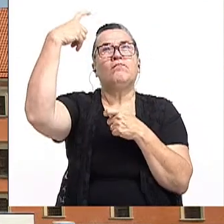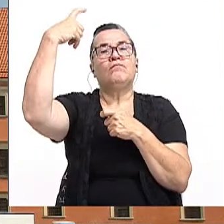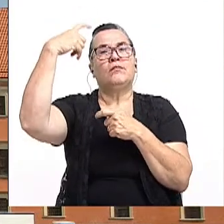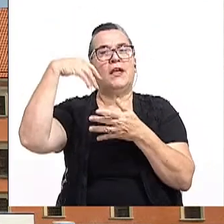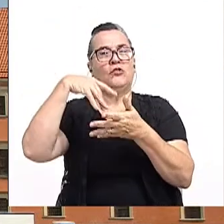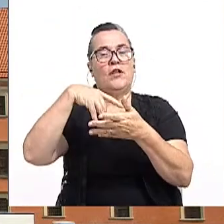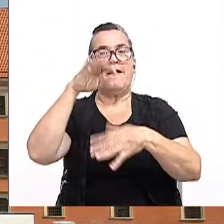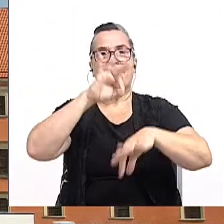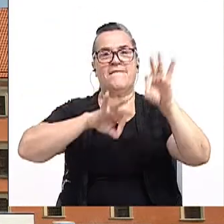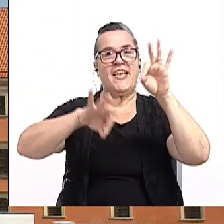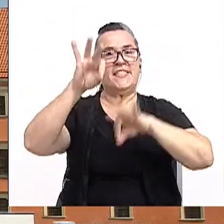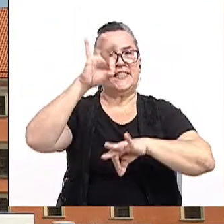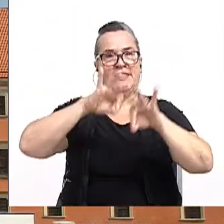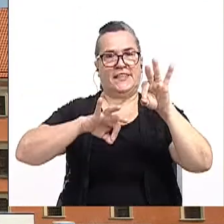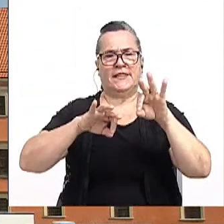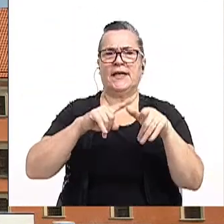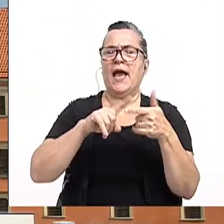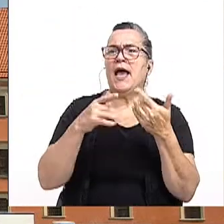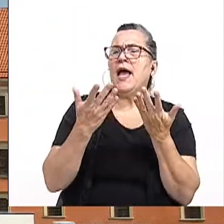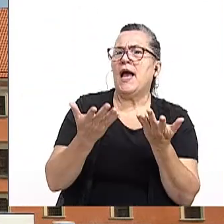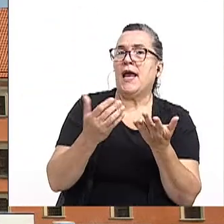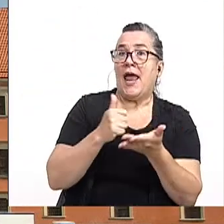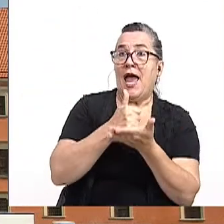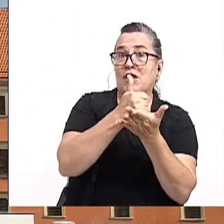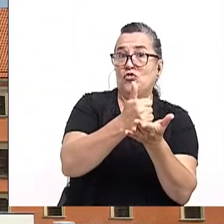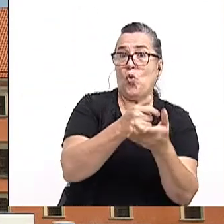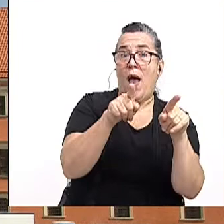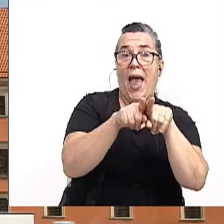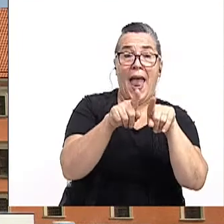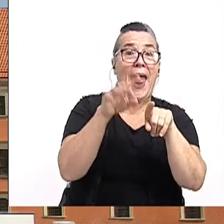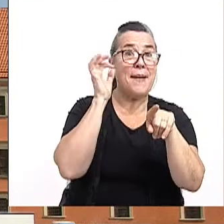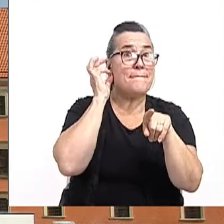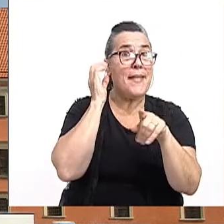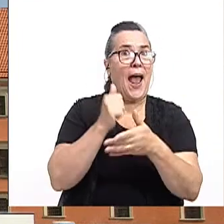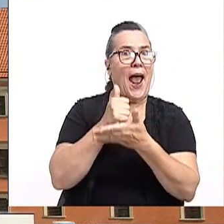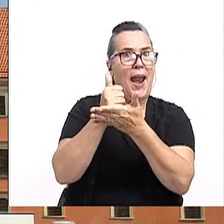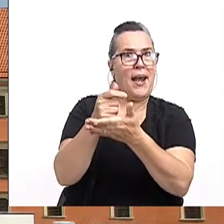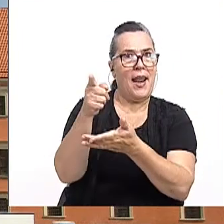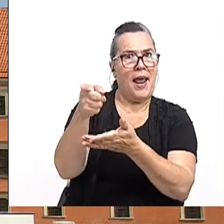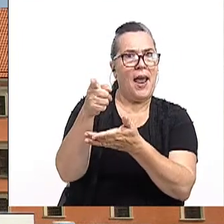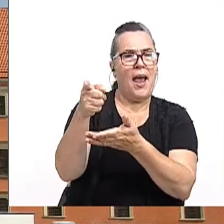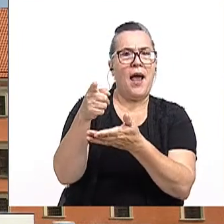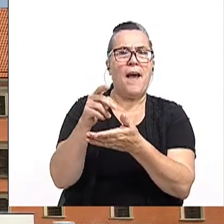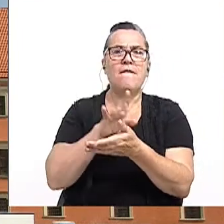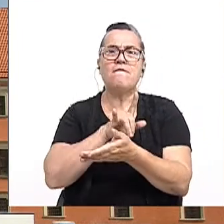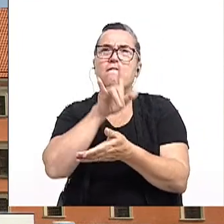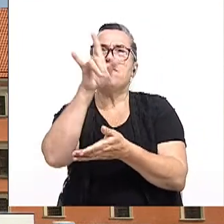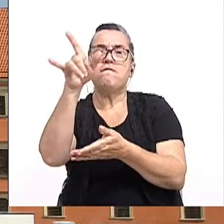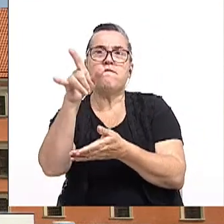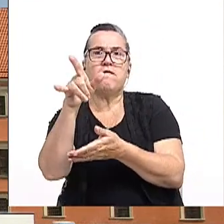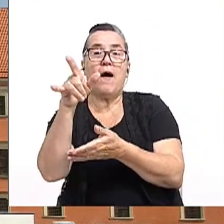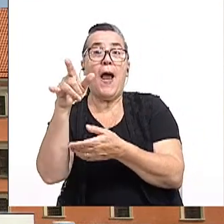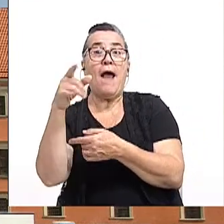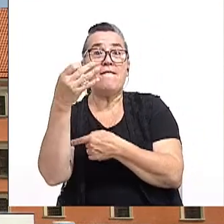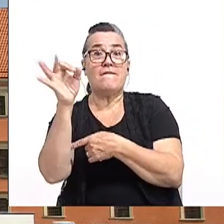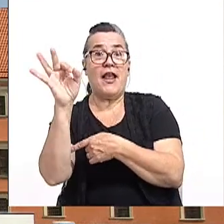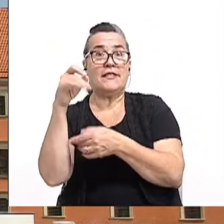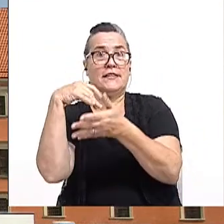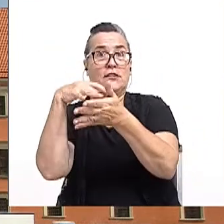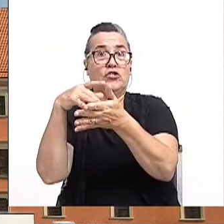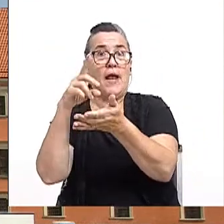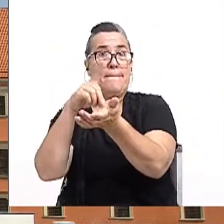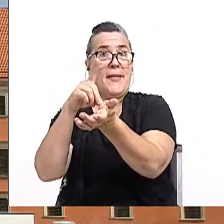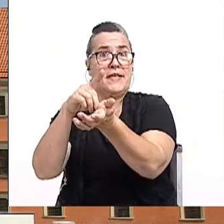física. Y fue por medio de la ayuda de su hermana, que había viajado a Francia a estudiar medicina, y